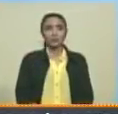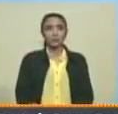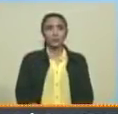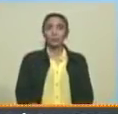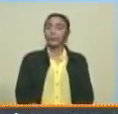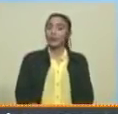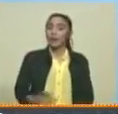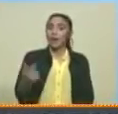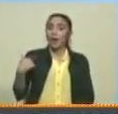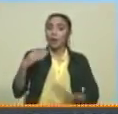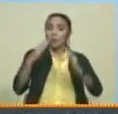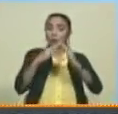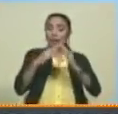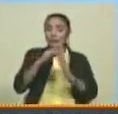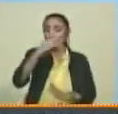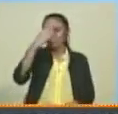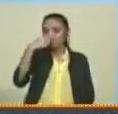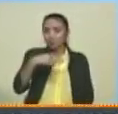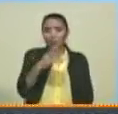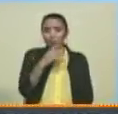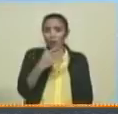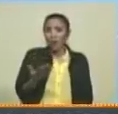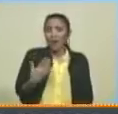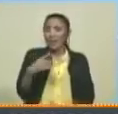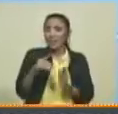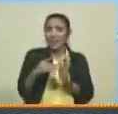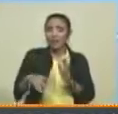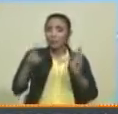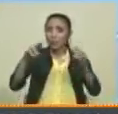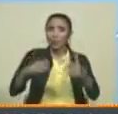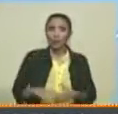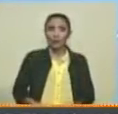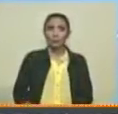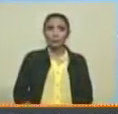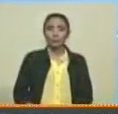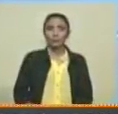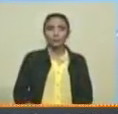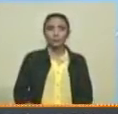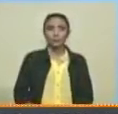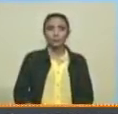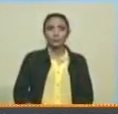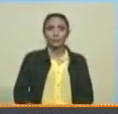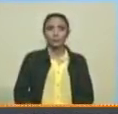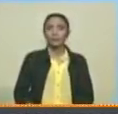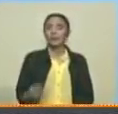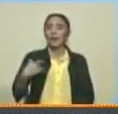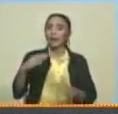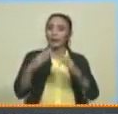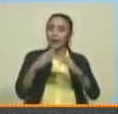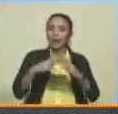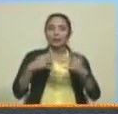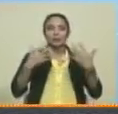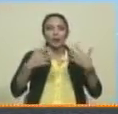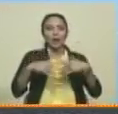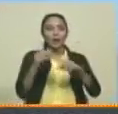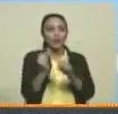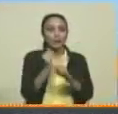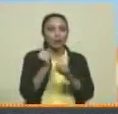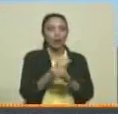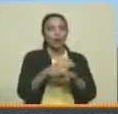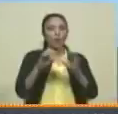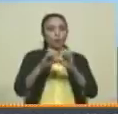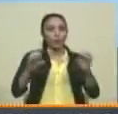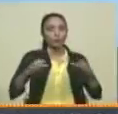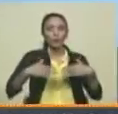Un hogar en miseria no tiene derecho ni tendrá a vivienda, a empleo, a educación,